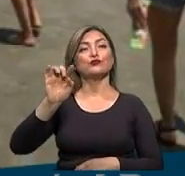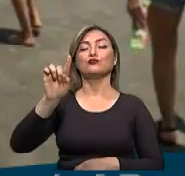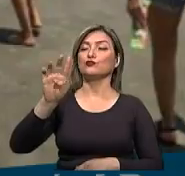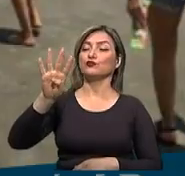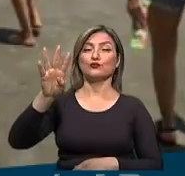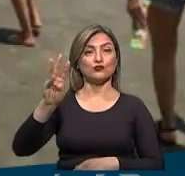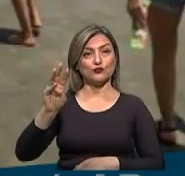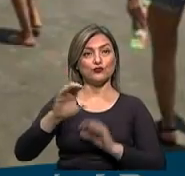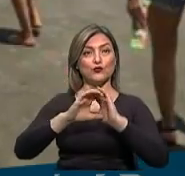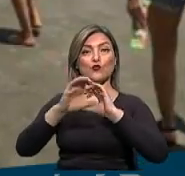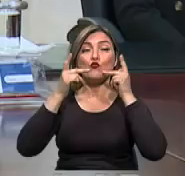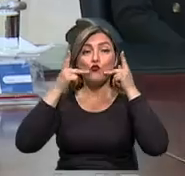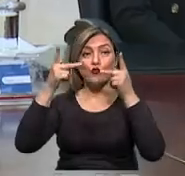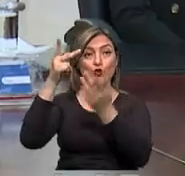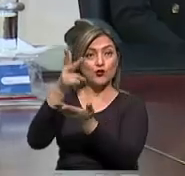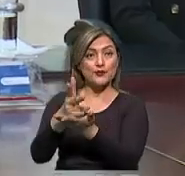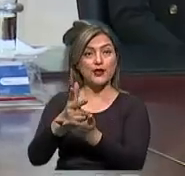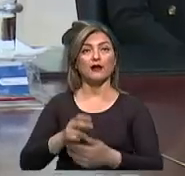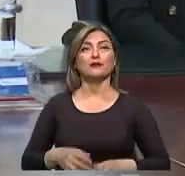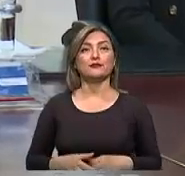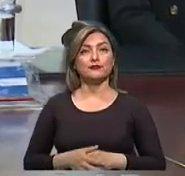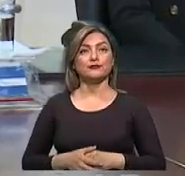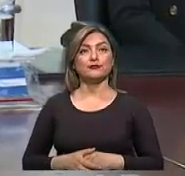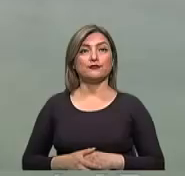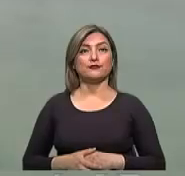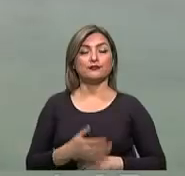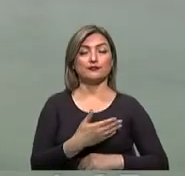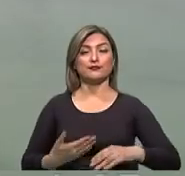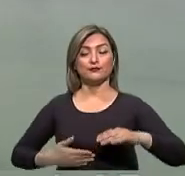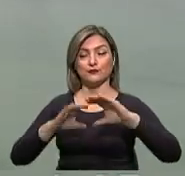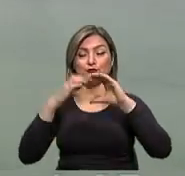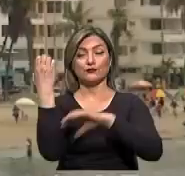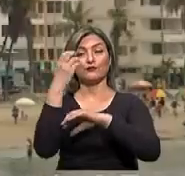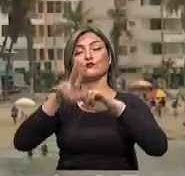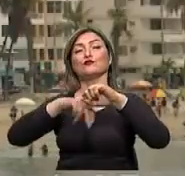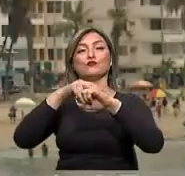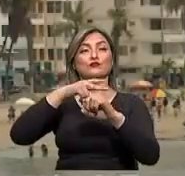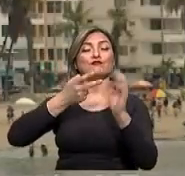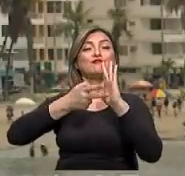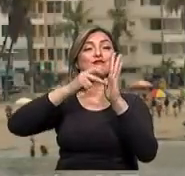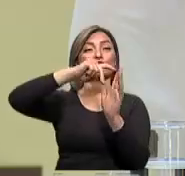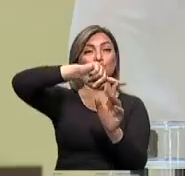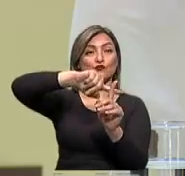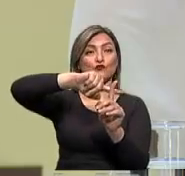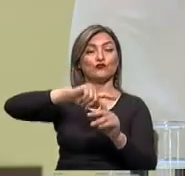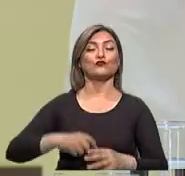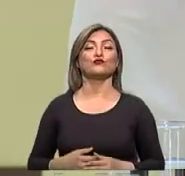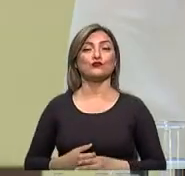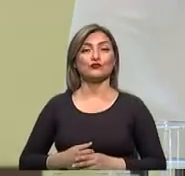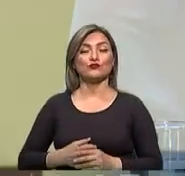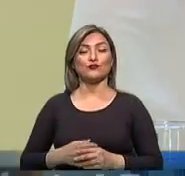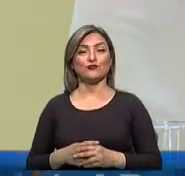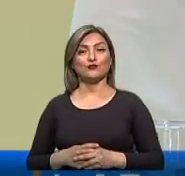879.146 fueron usuarios en terminales. Esto, según Juan Zapata, es positivo para el país. La